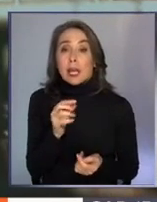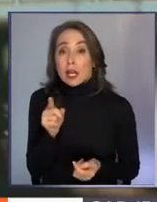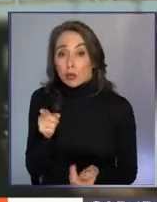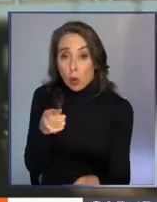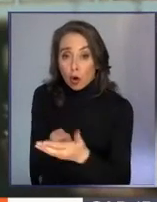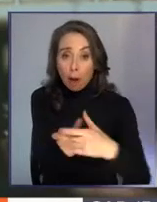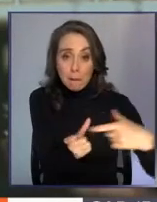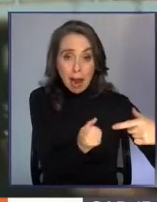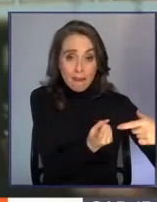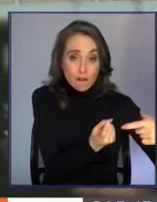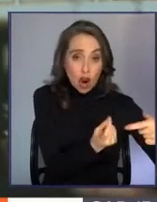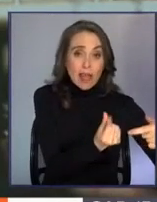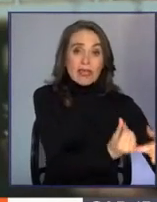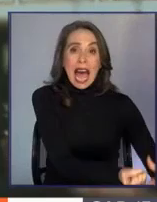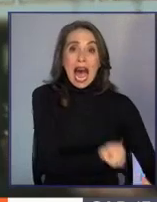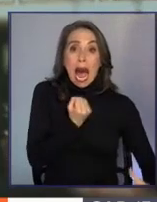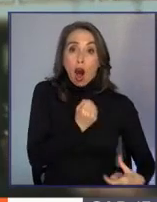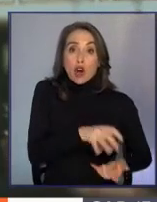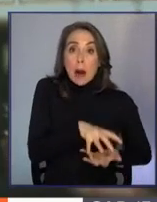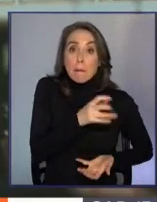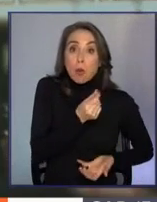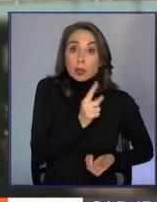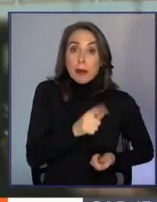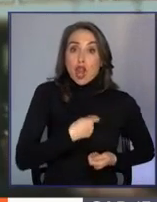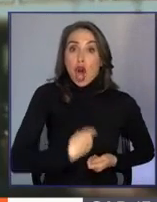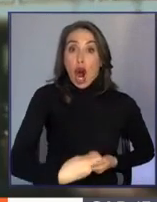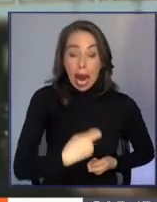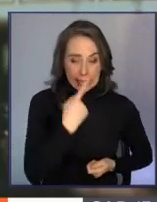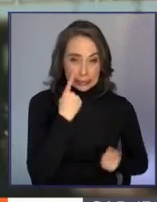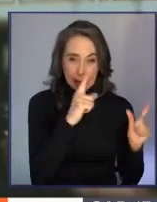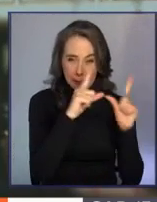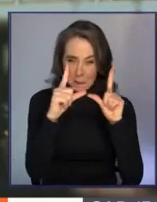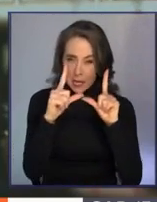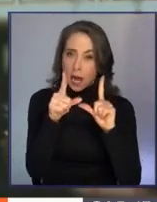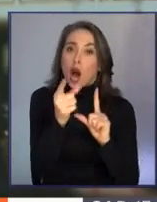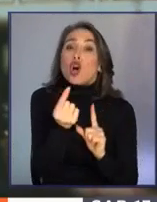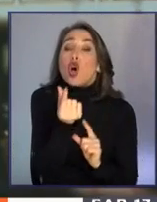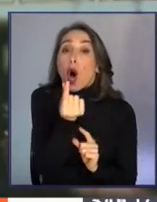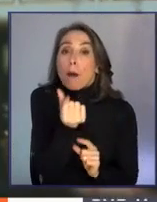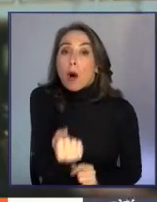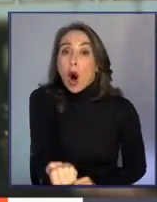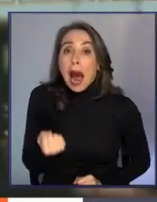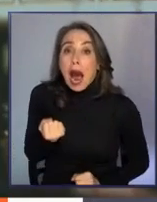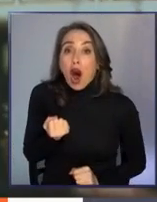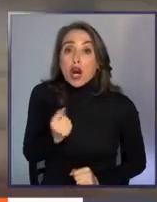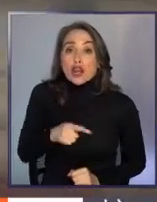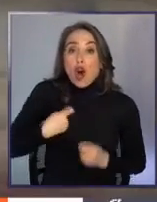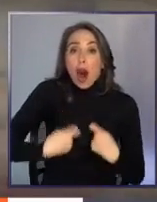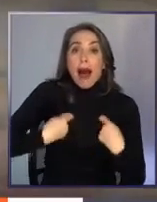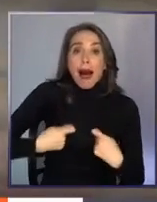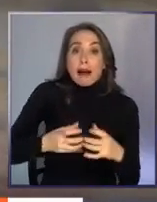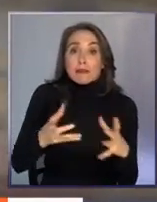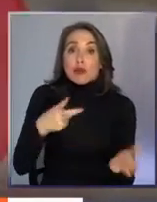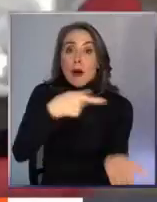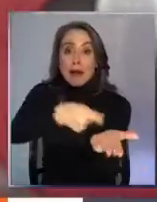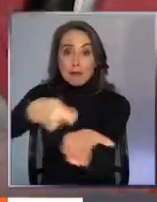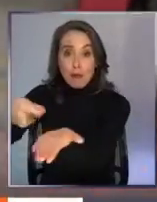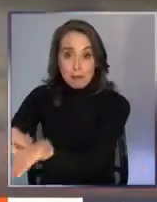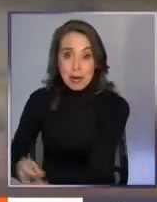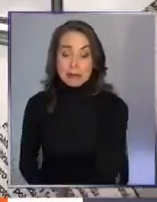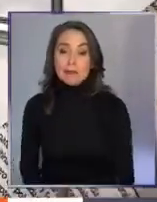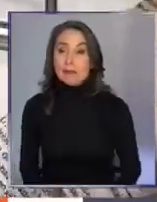boleta. Y en el siguiente informe le mostramos maneras en que puede economizar en sus compras.